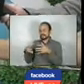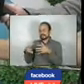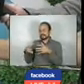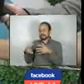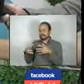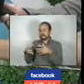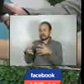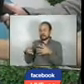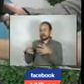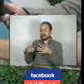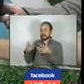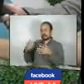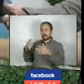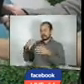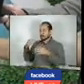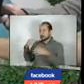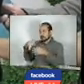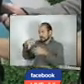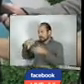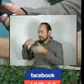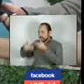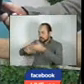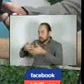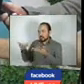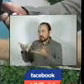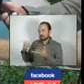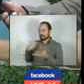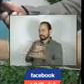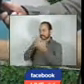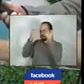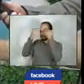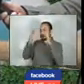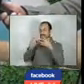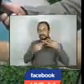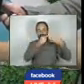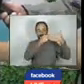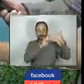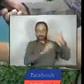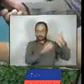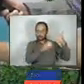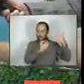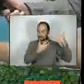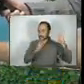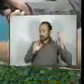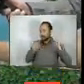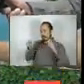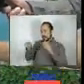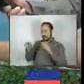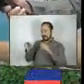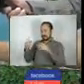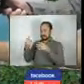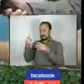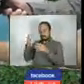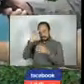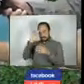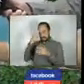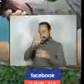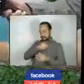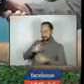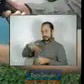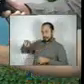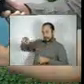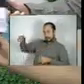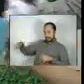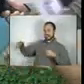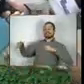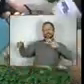la ruta que va a seguir, pero según la Constitución, cuando el presidente está ausente, asume la vicepresidencia. Eso es lo que dice la